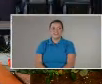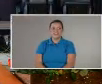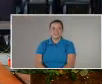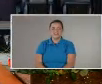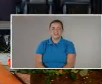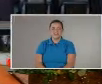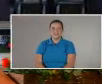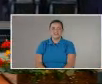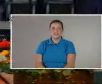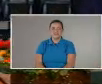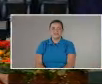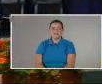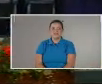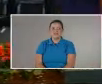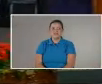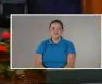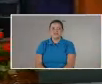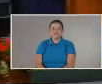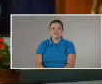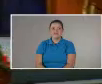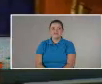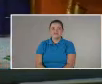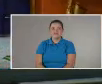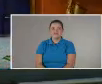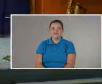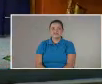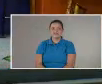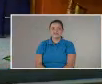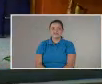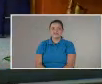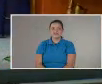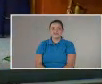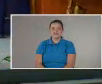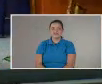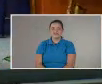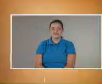Gracias. Ahí está, ahora cierro. 5 le dije, ¿verdad?